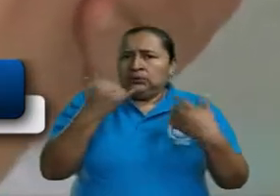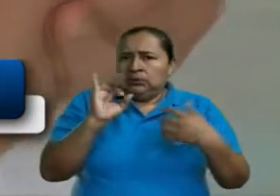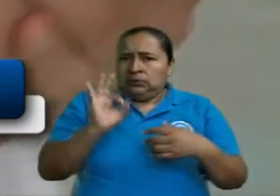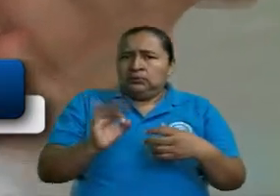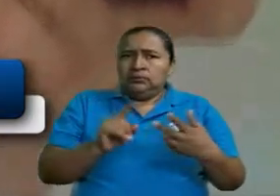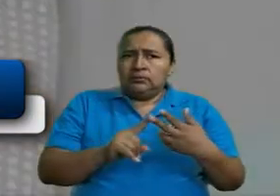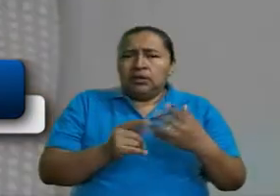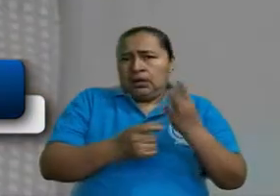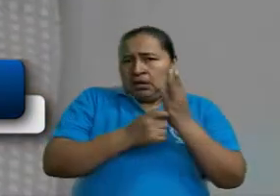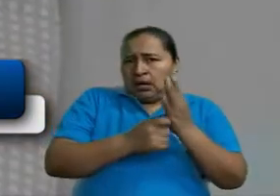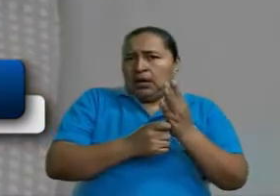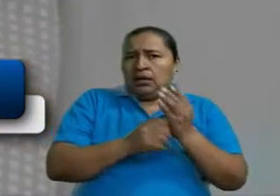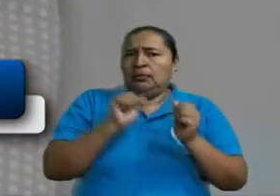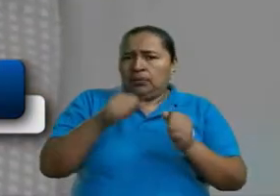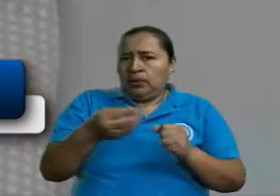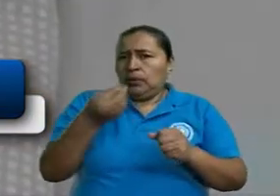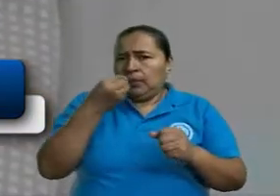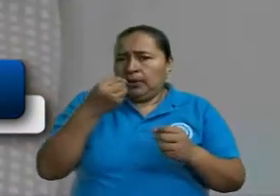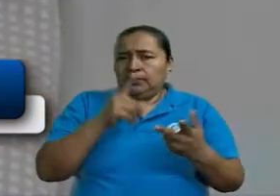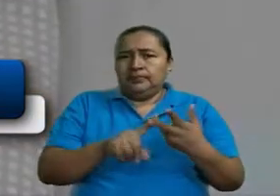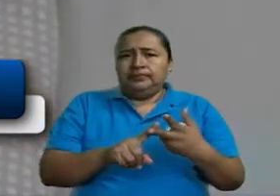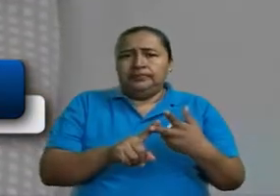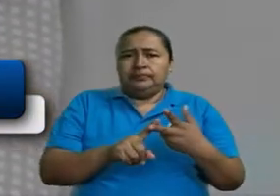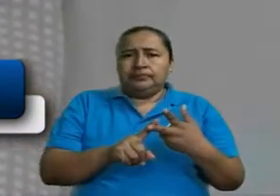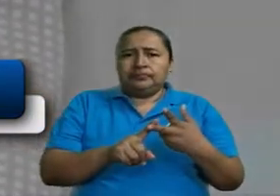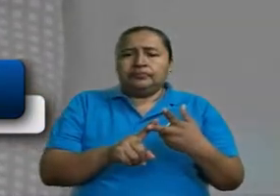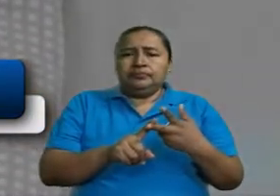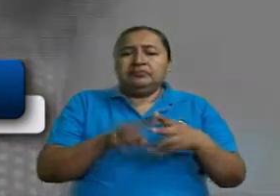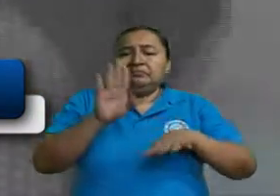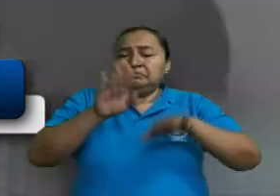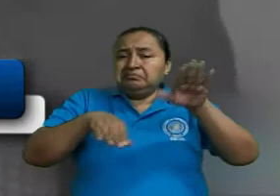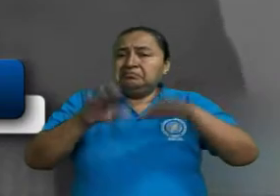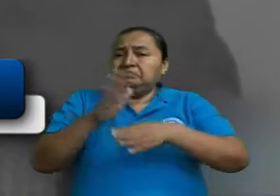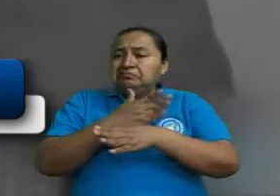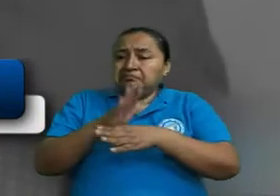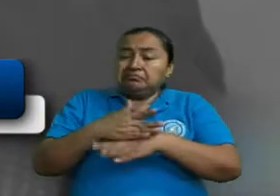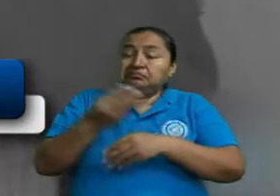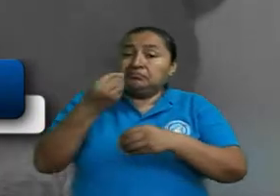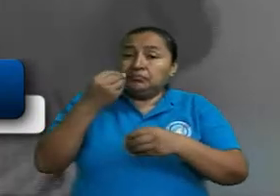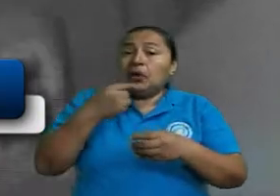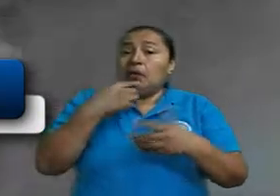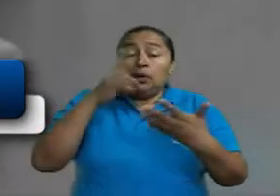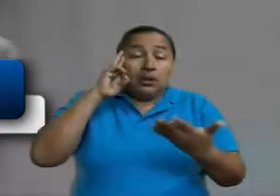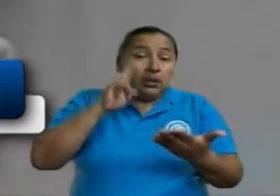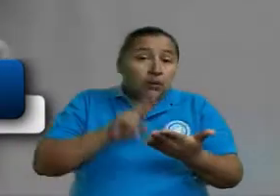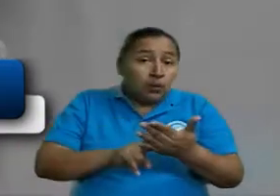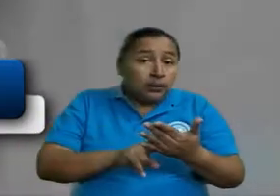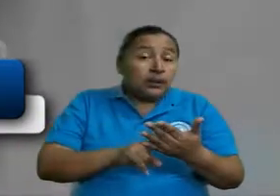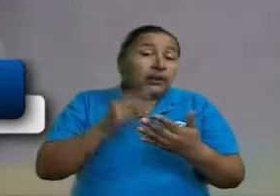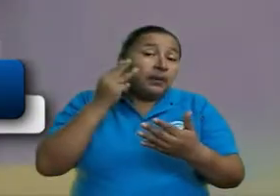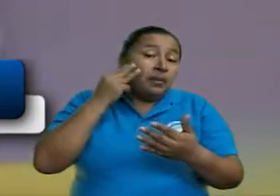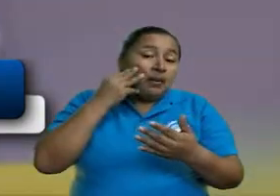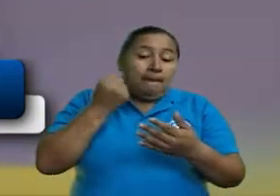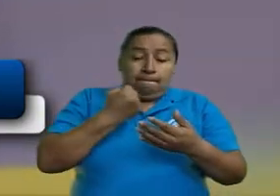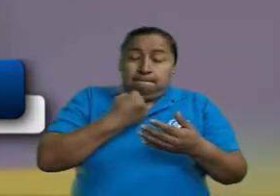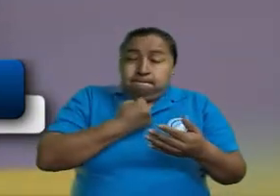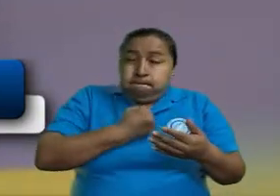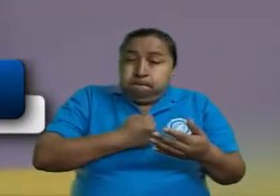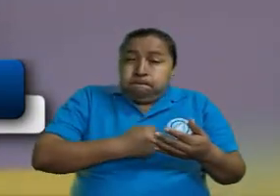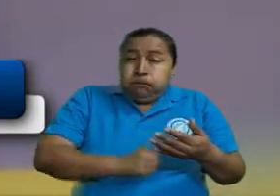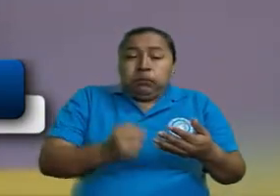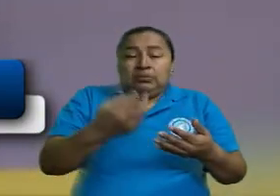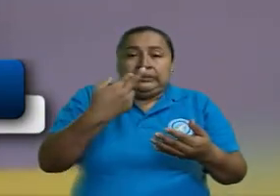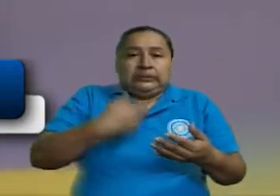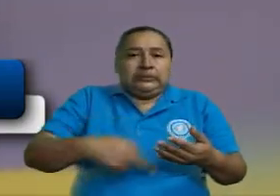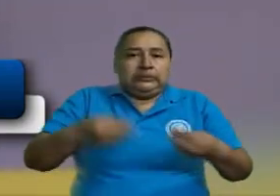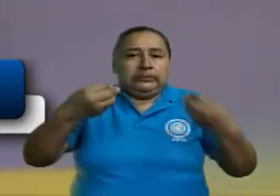la evitamos en ningún momento, ¿verdad? Tiene que comer variado. Sí, porque recuerda que la mamá en el momento del parto pierde mucha sangre.